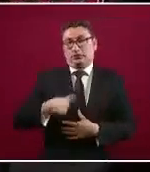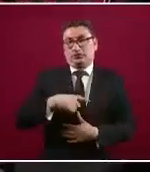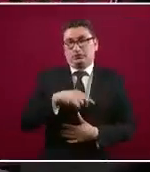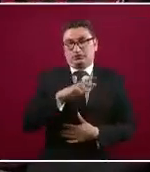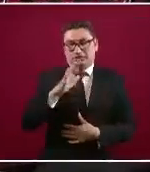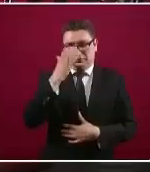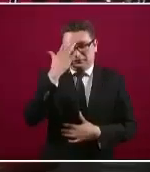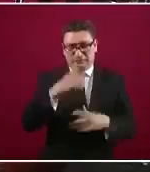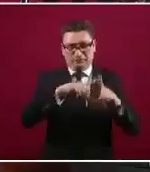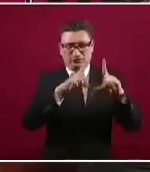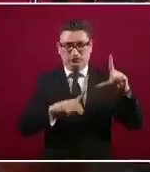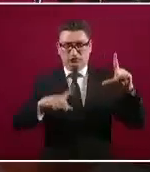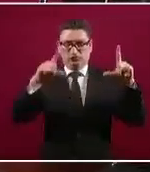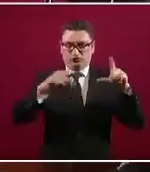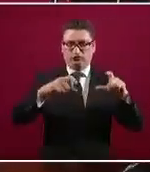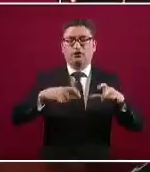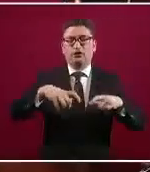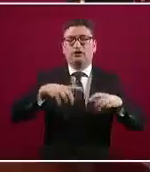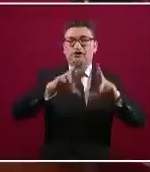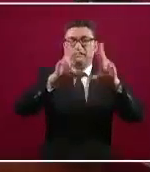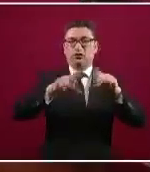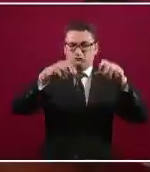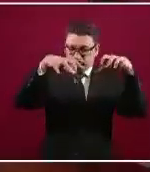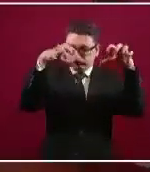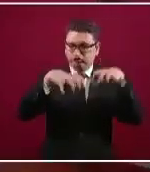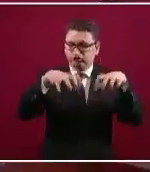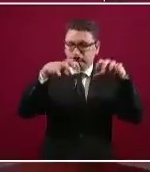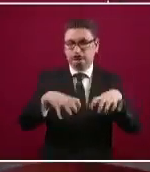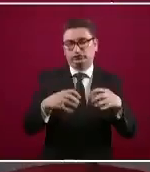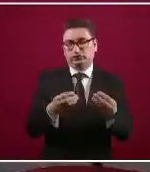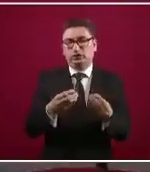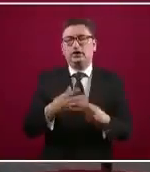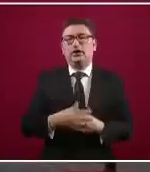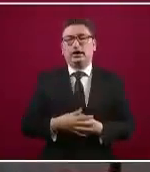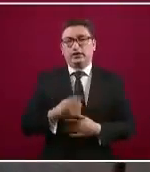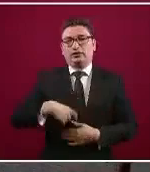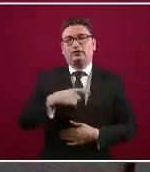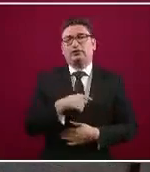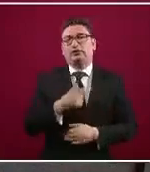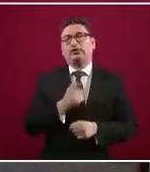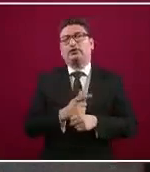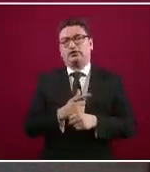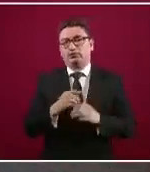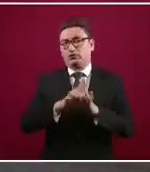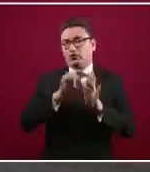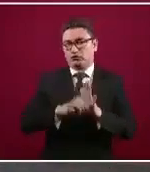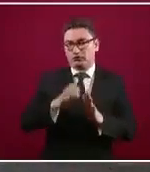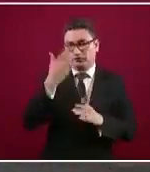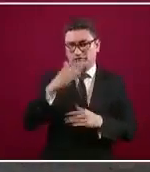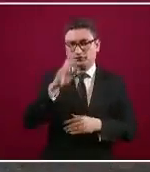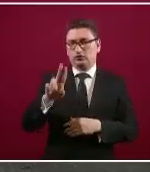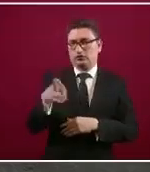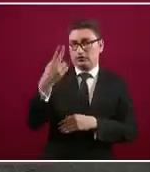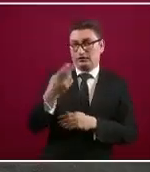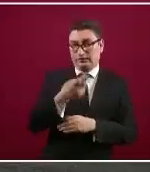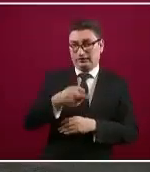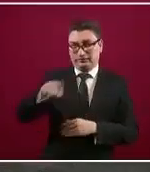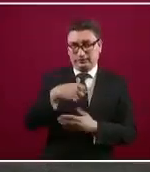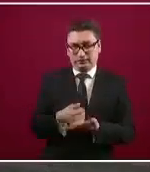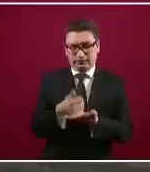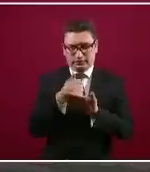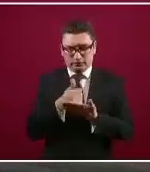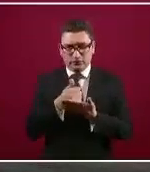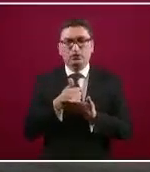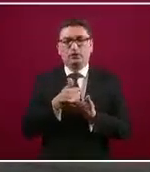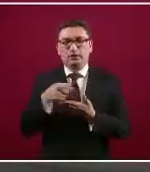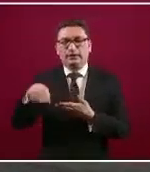país donde se produce granizo y eso nos ayuda también a tomar ciertas medidas. Por ejemplo, ahorita las universidades que participan ahí están